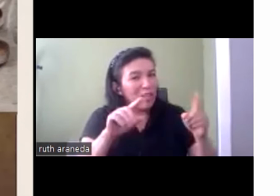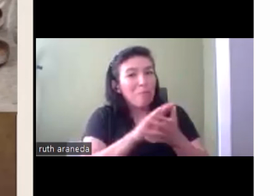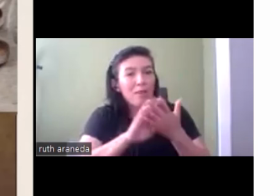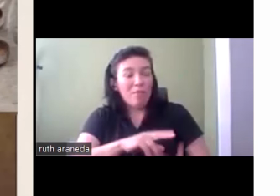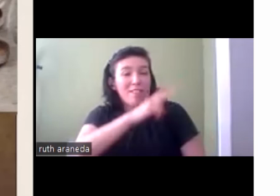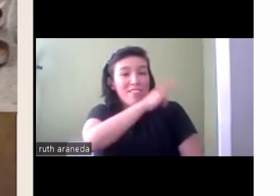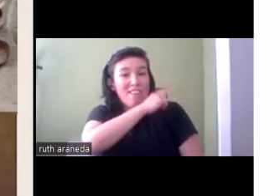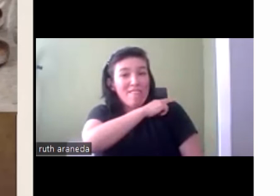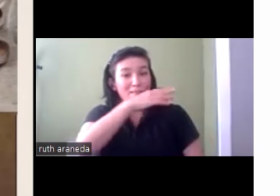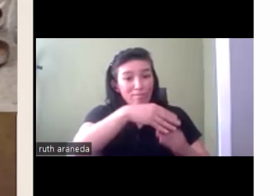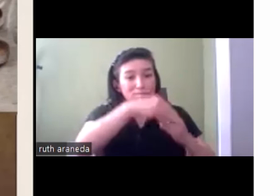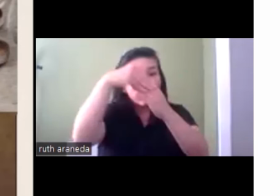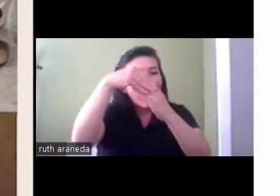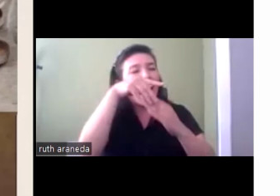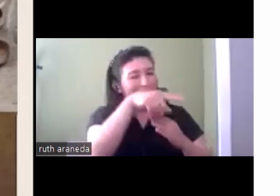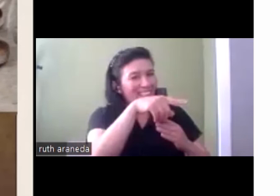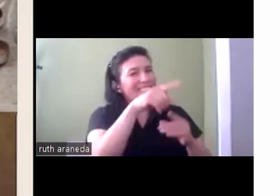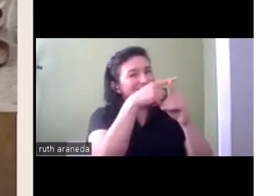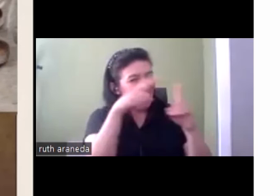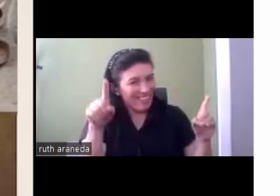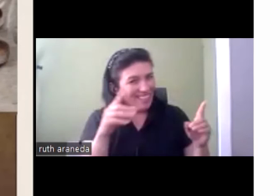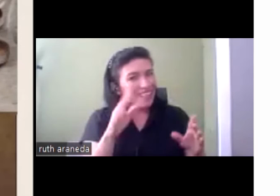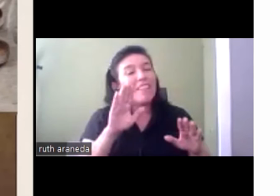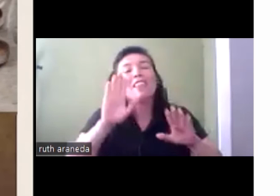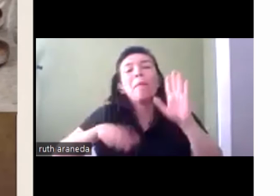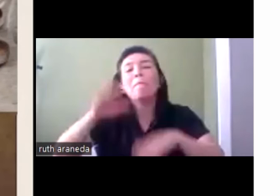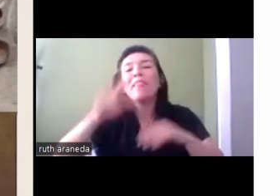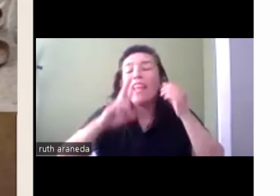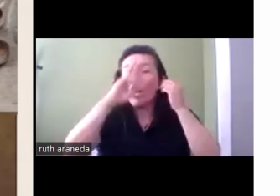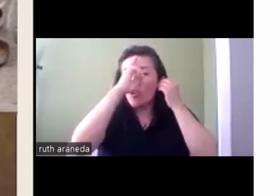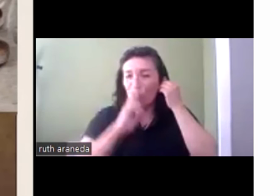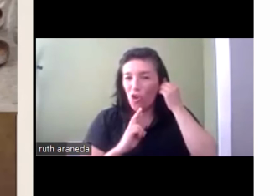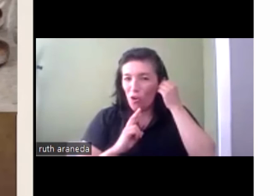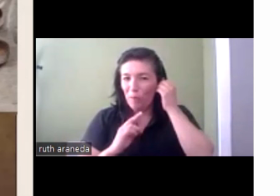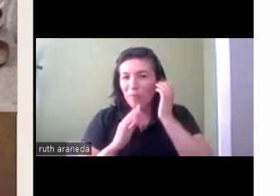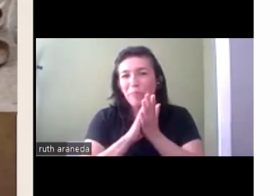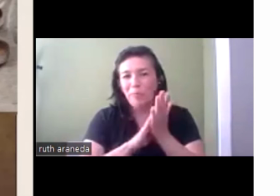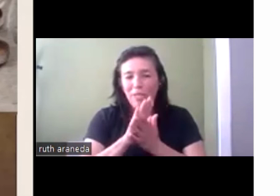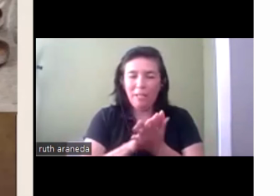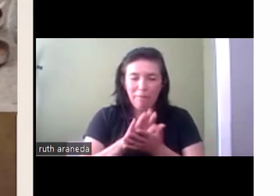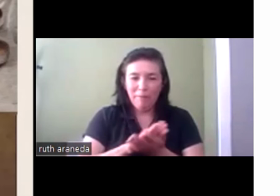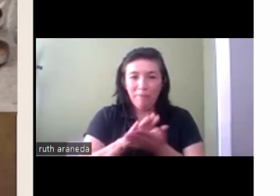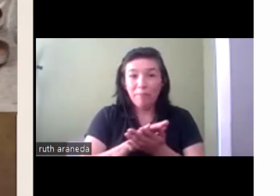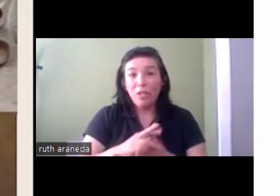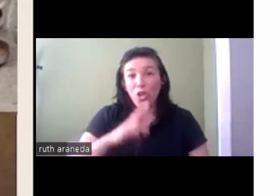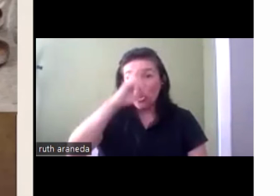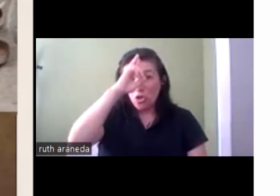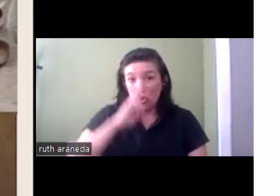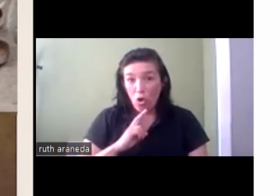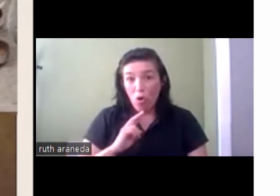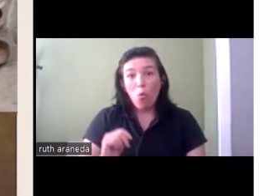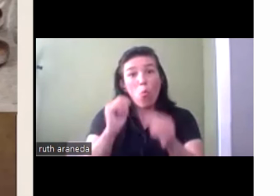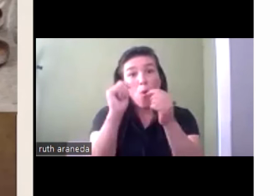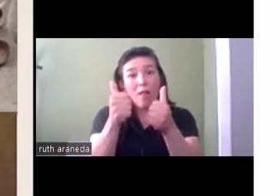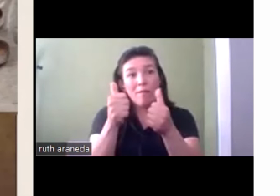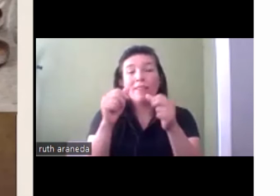cuyo prestigio y estatus dependía de los roles y habilidades personales que jugaban, como por ejemplo los roles o habilidades ligados al